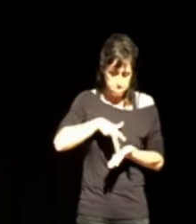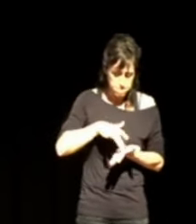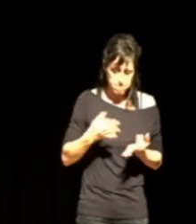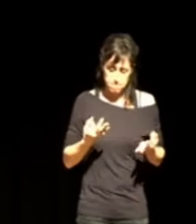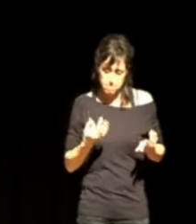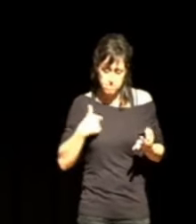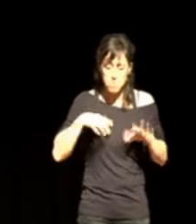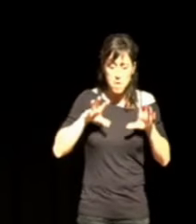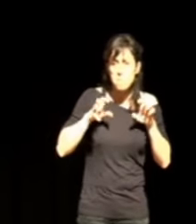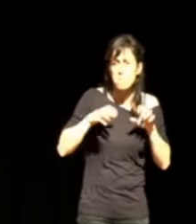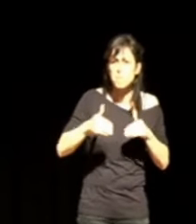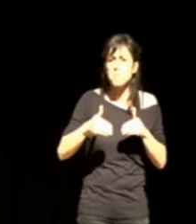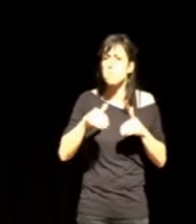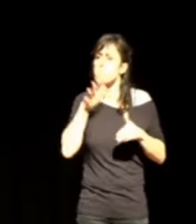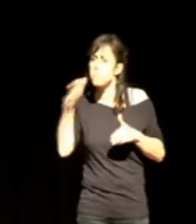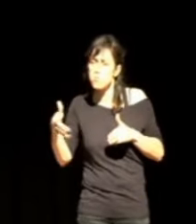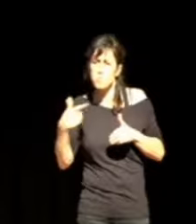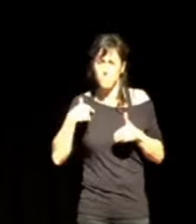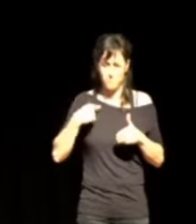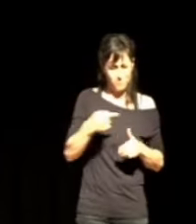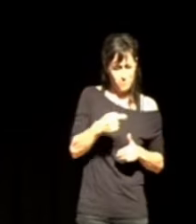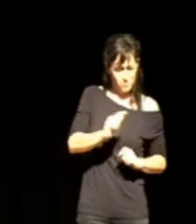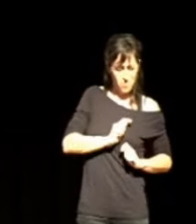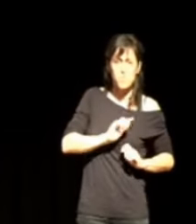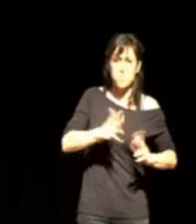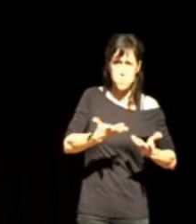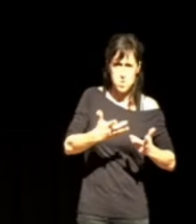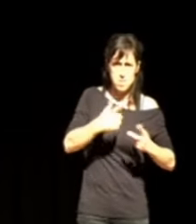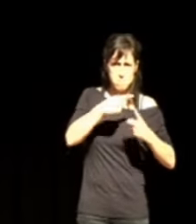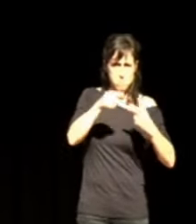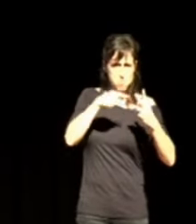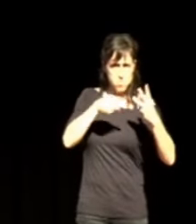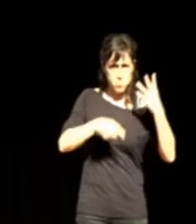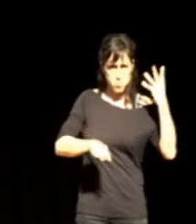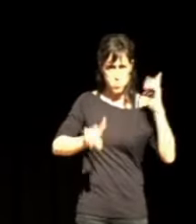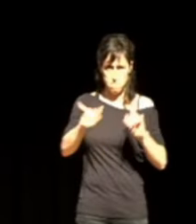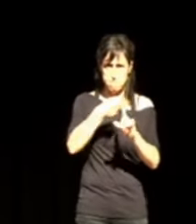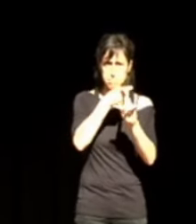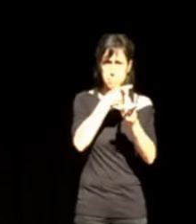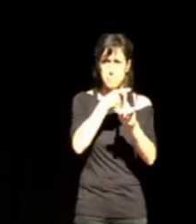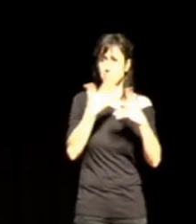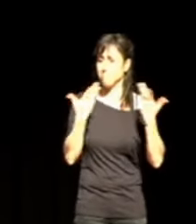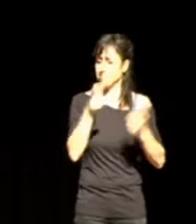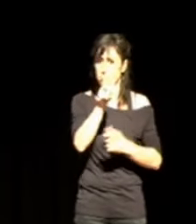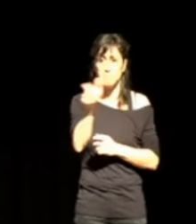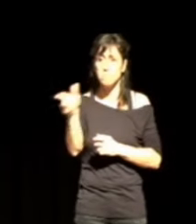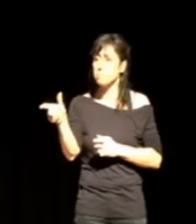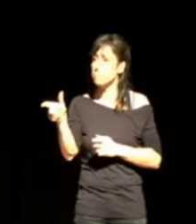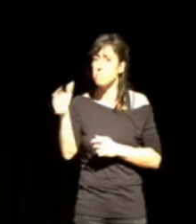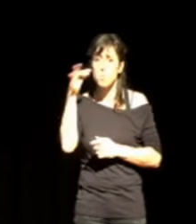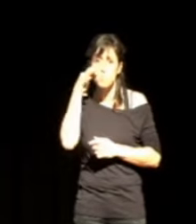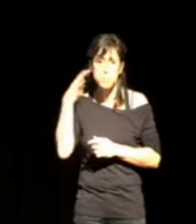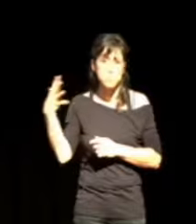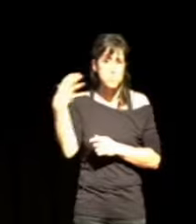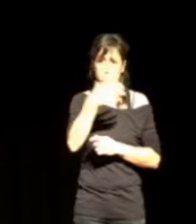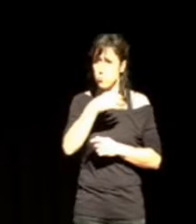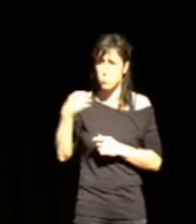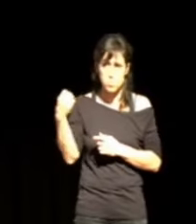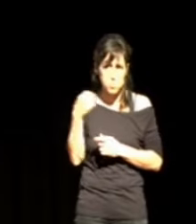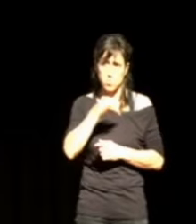lo aprendimos, qué me va mal. Pero todos los seres humanos tenemos una capacidad de autoconocimiento y de cambio